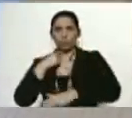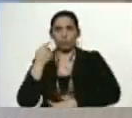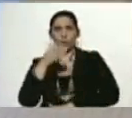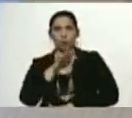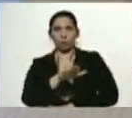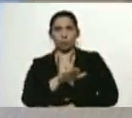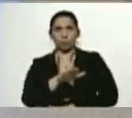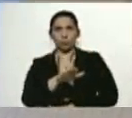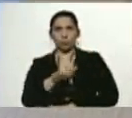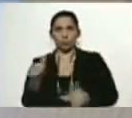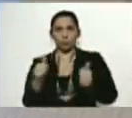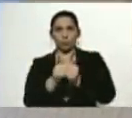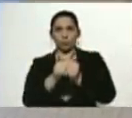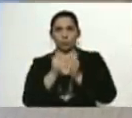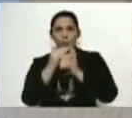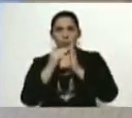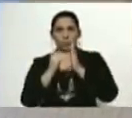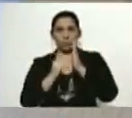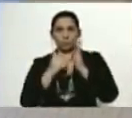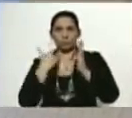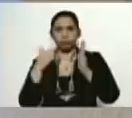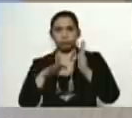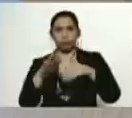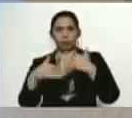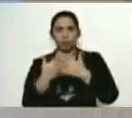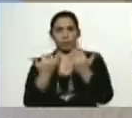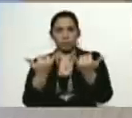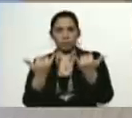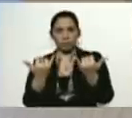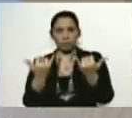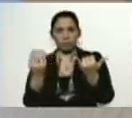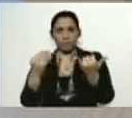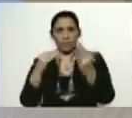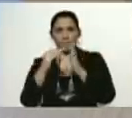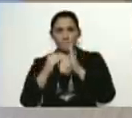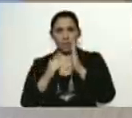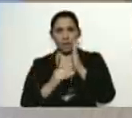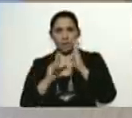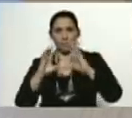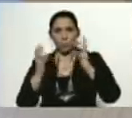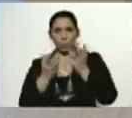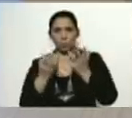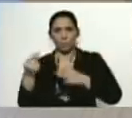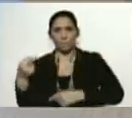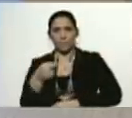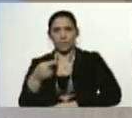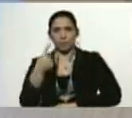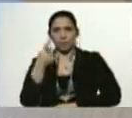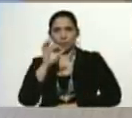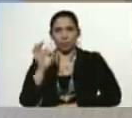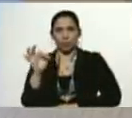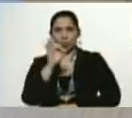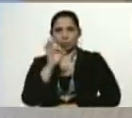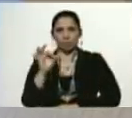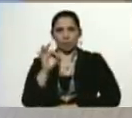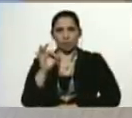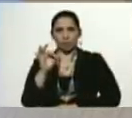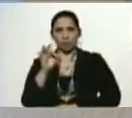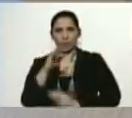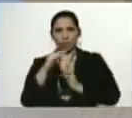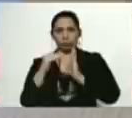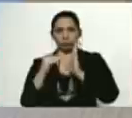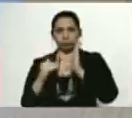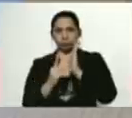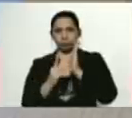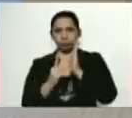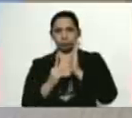fallecidos, con una tasa de letalidad hasta el momento de las más bajas del mundo, menos de 1% de tasa de letalidad. En